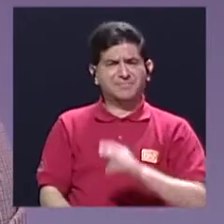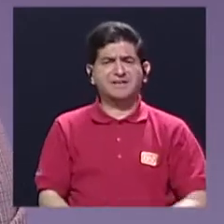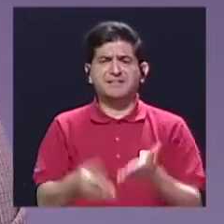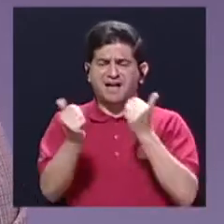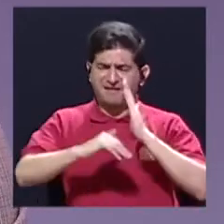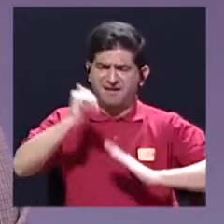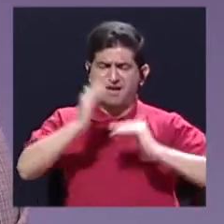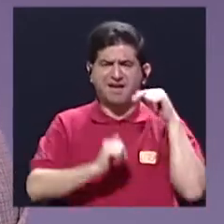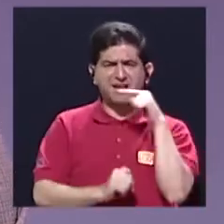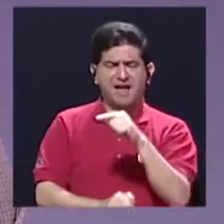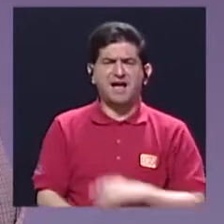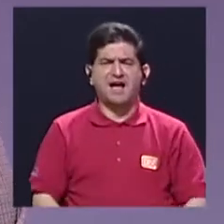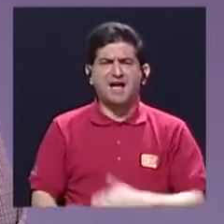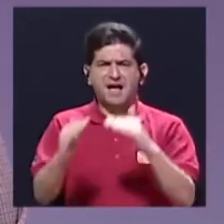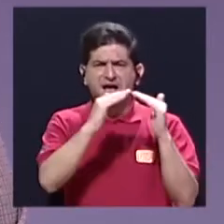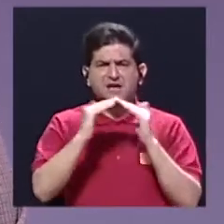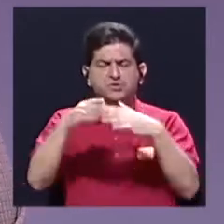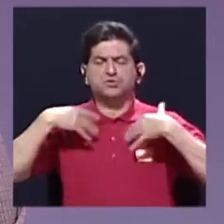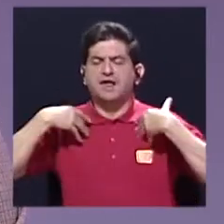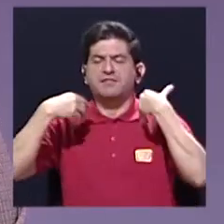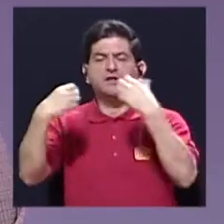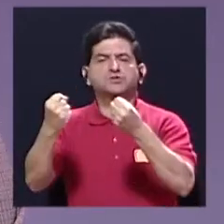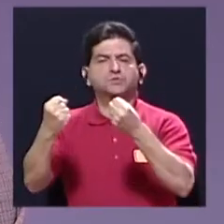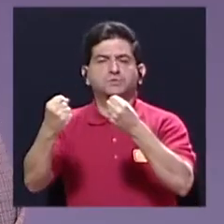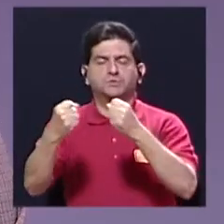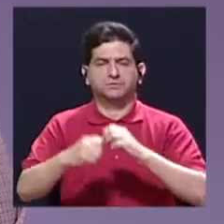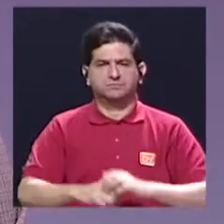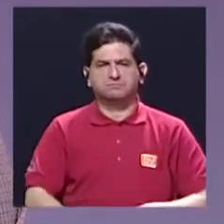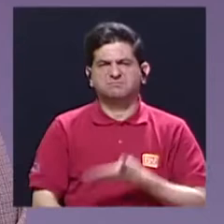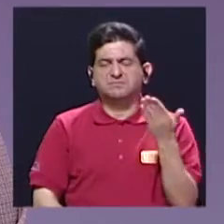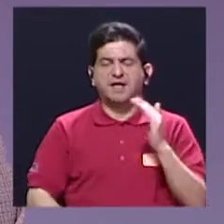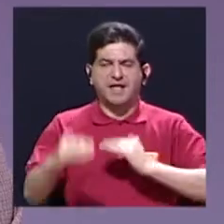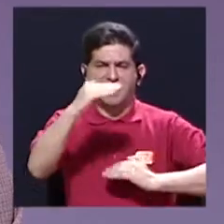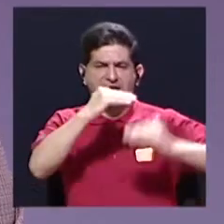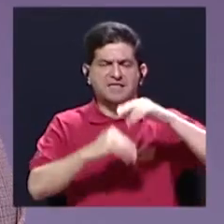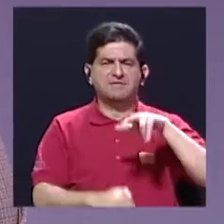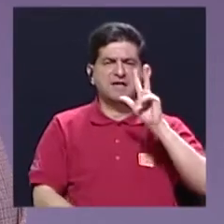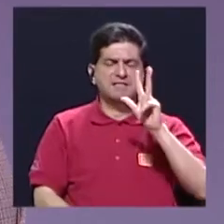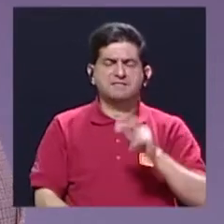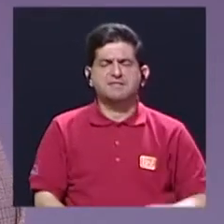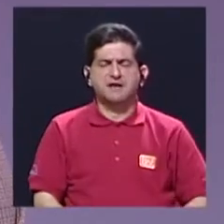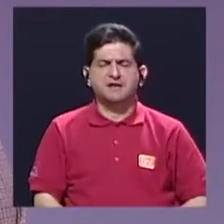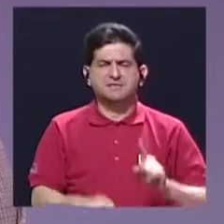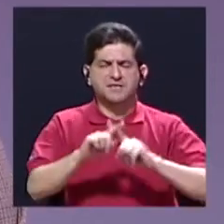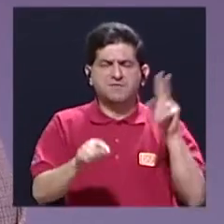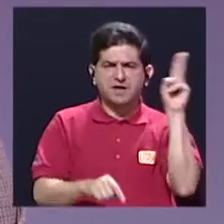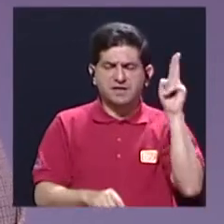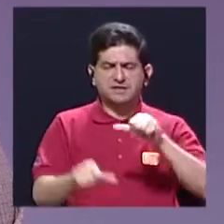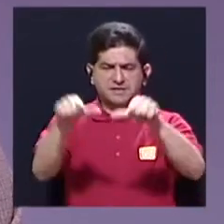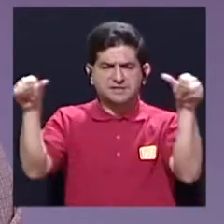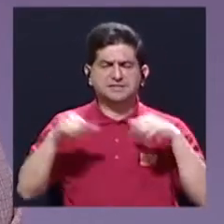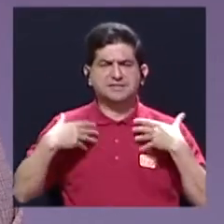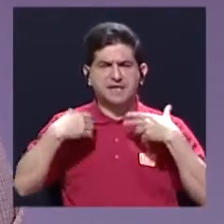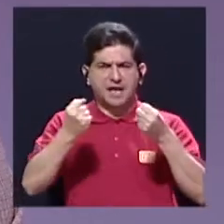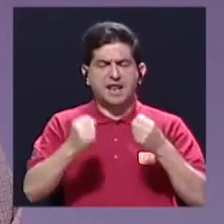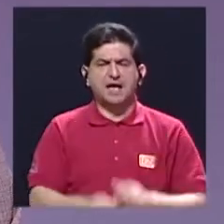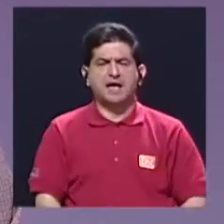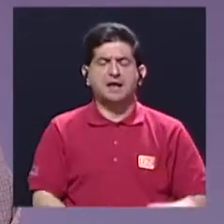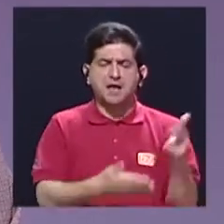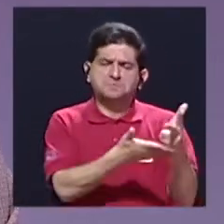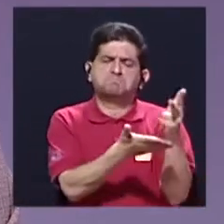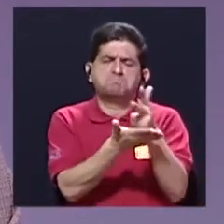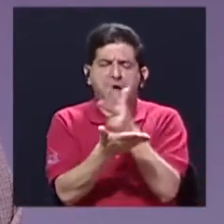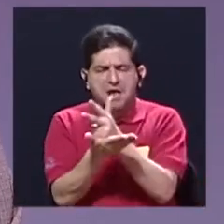bueno, quiere construir ahí lo que se llama la Ciudad de la Salud, que son edificios de tres unidades académicas del sector salud, con sus